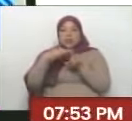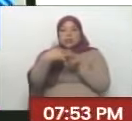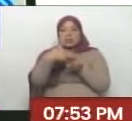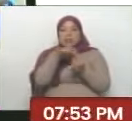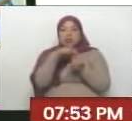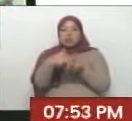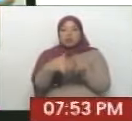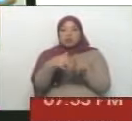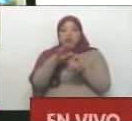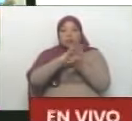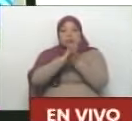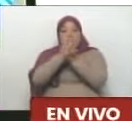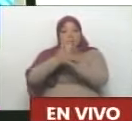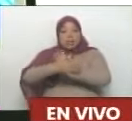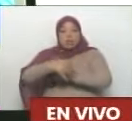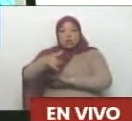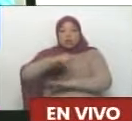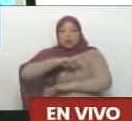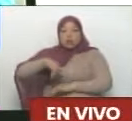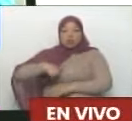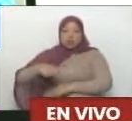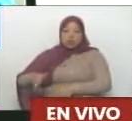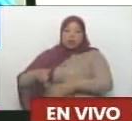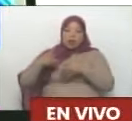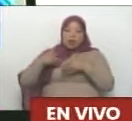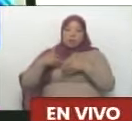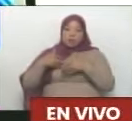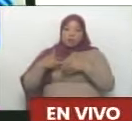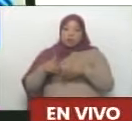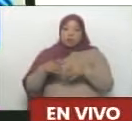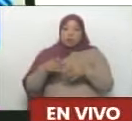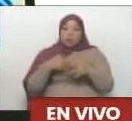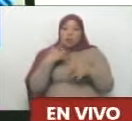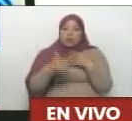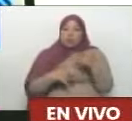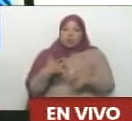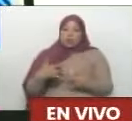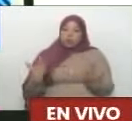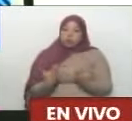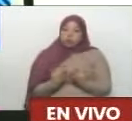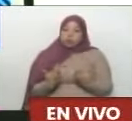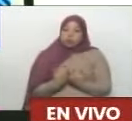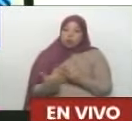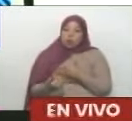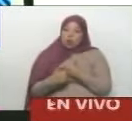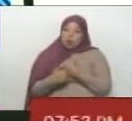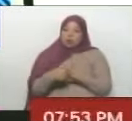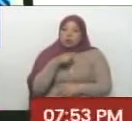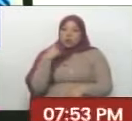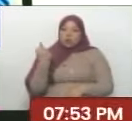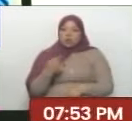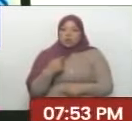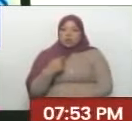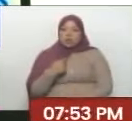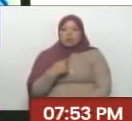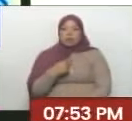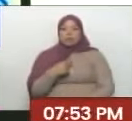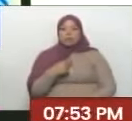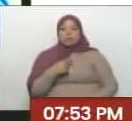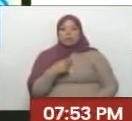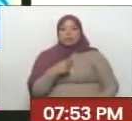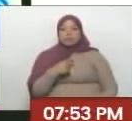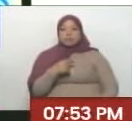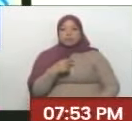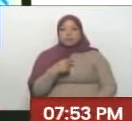y los derrotamos. Así que ellos fueron conformando este escenario de guerra contra Rusia.